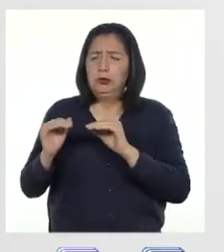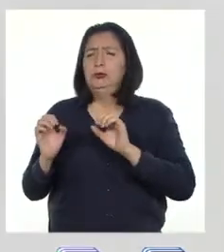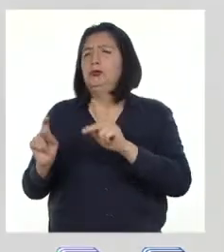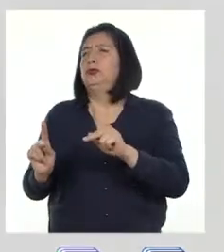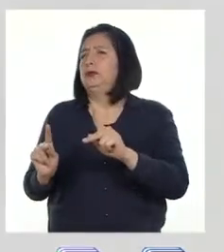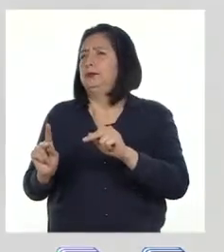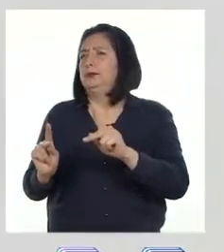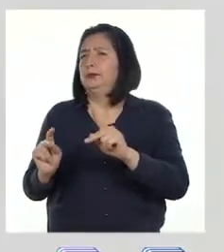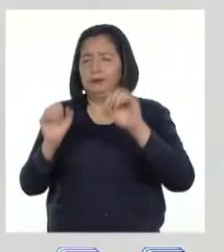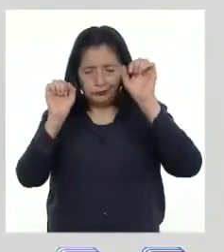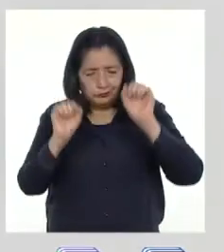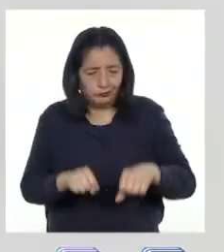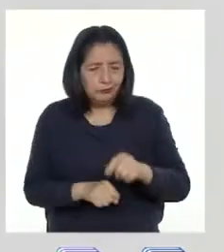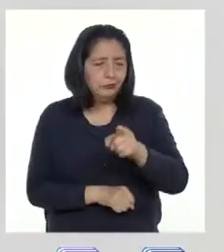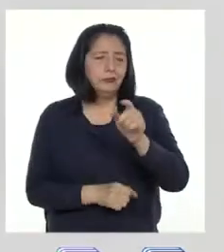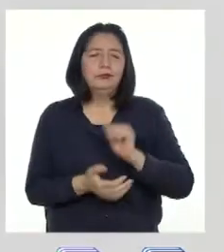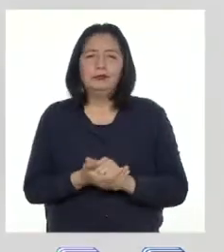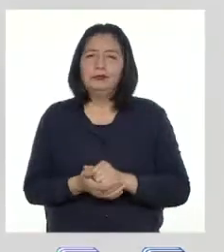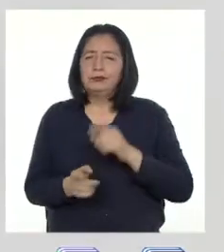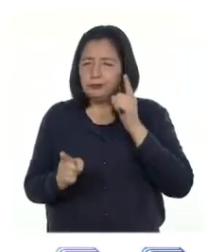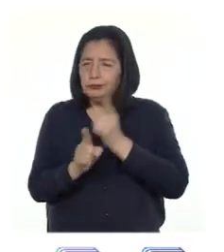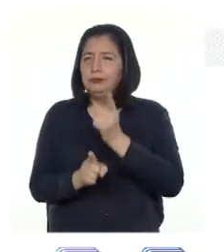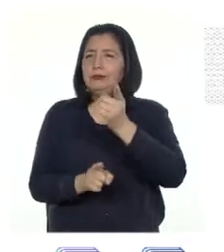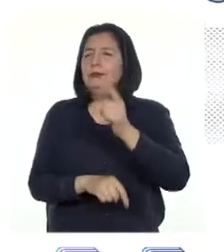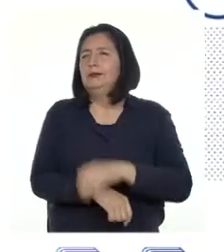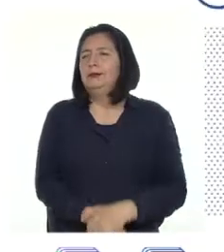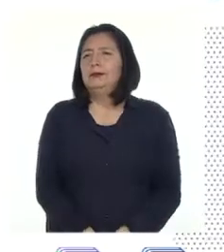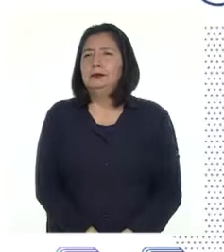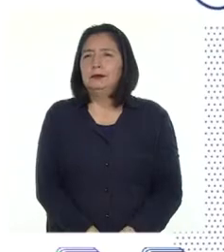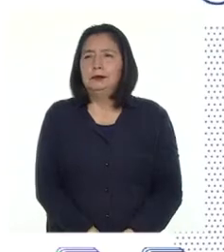oportunidades. Exactamente, has dado en el clavo.